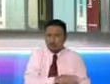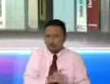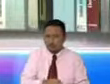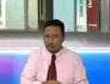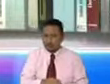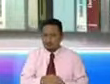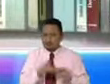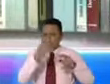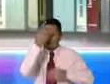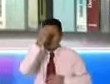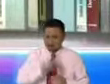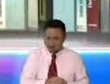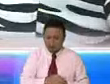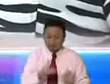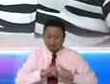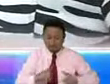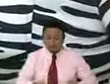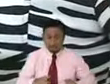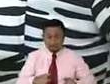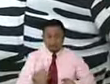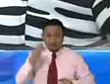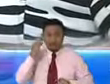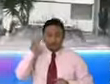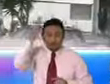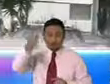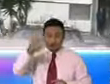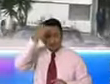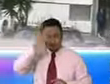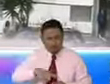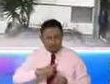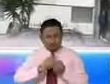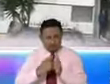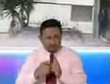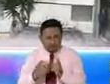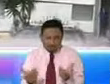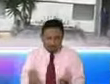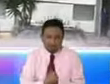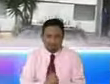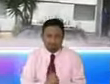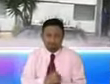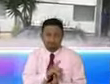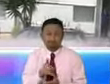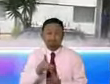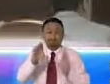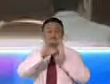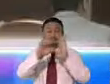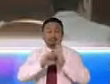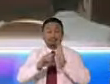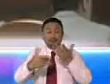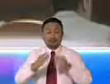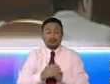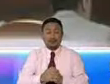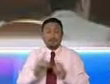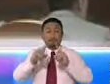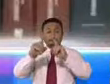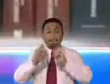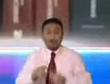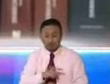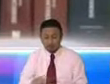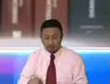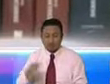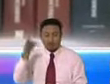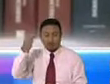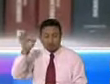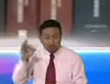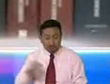de fallos futuros. Ollarte explica que la Corte Constitucional tiene como función calificar las preguntas por su forma y, según su